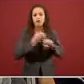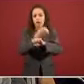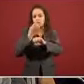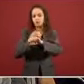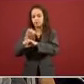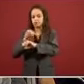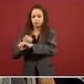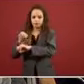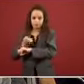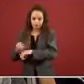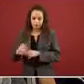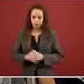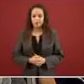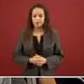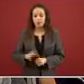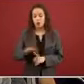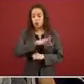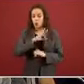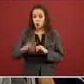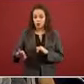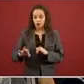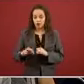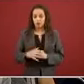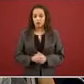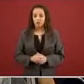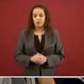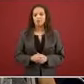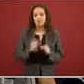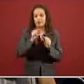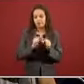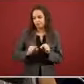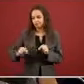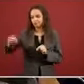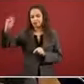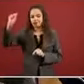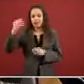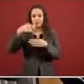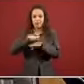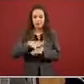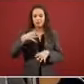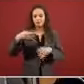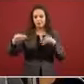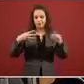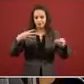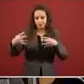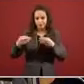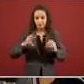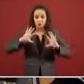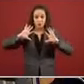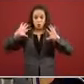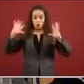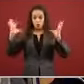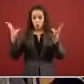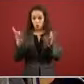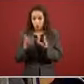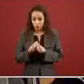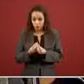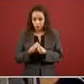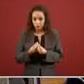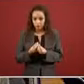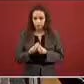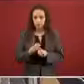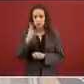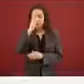la última, la curva epidémica, tanto acumulada, los casos que van presentando,